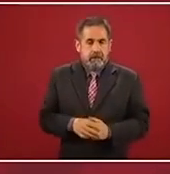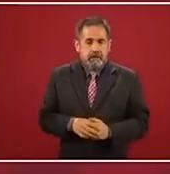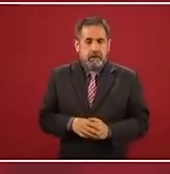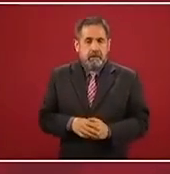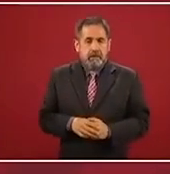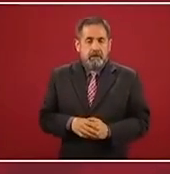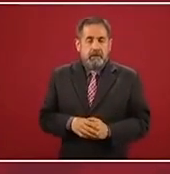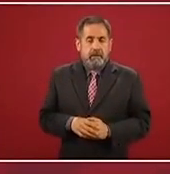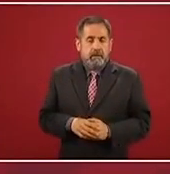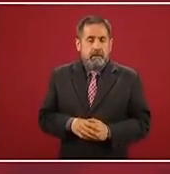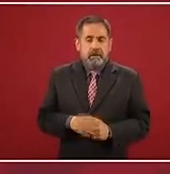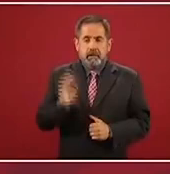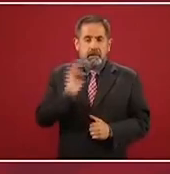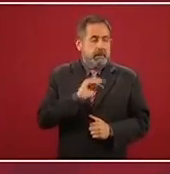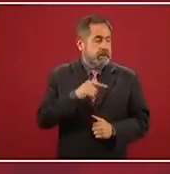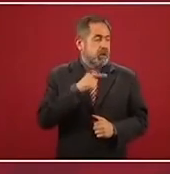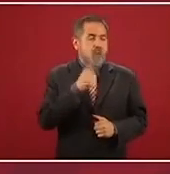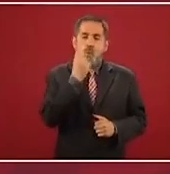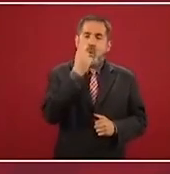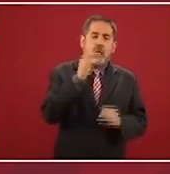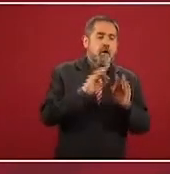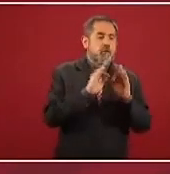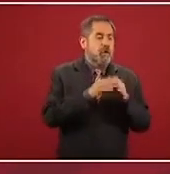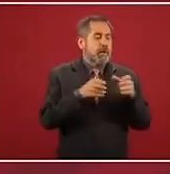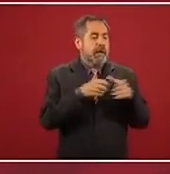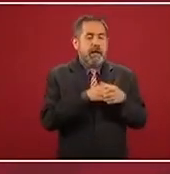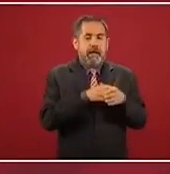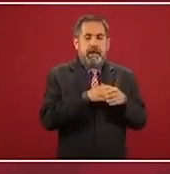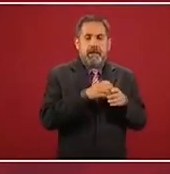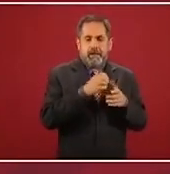a un modelo económico